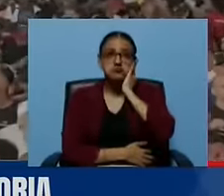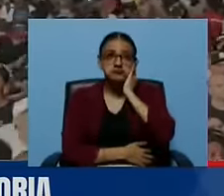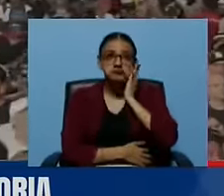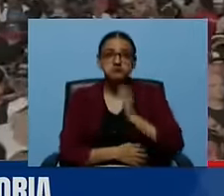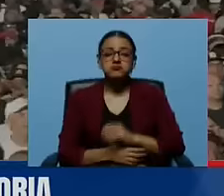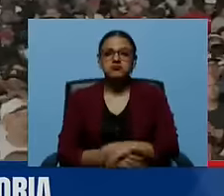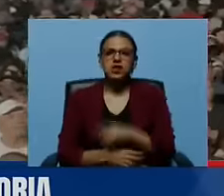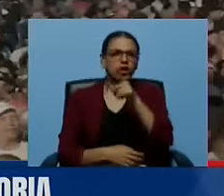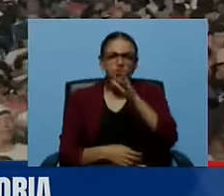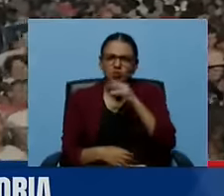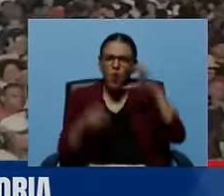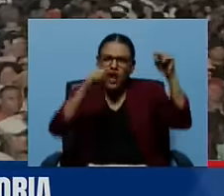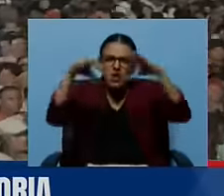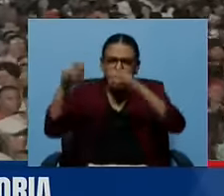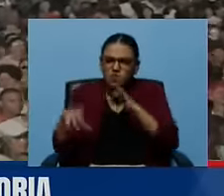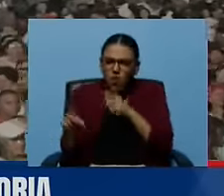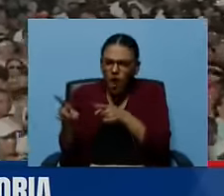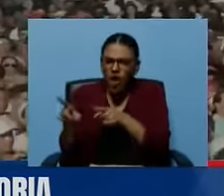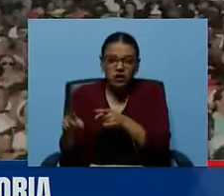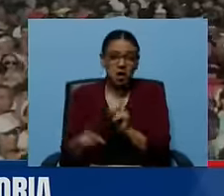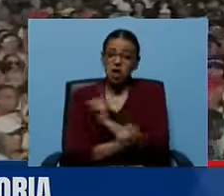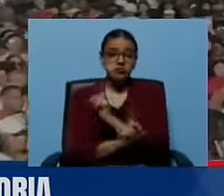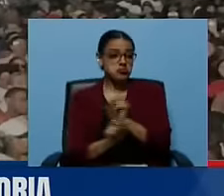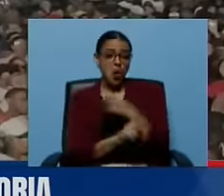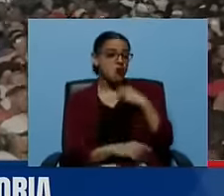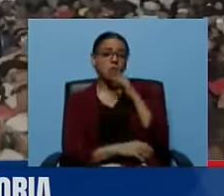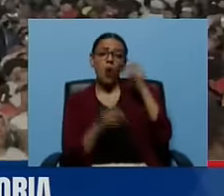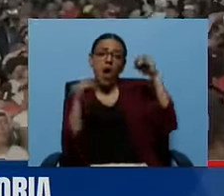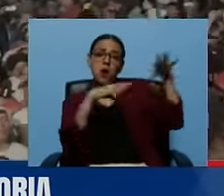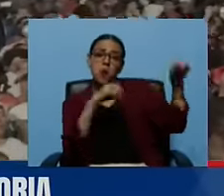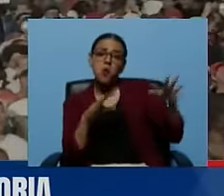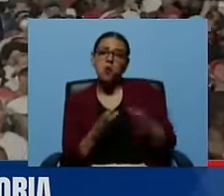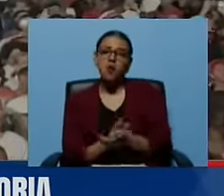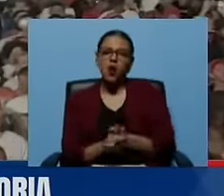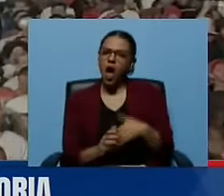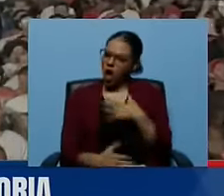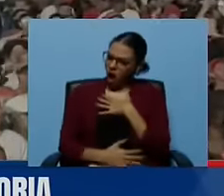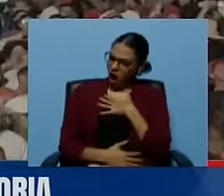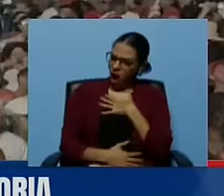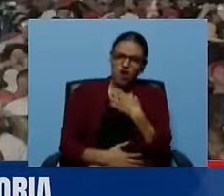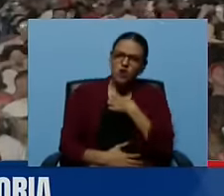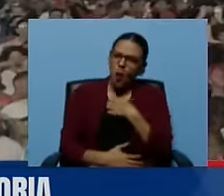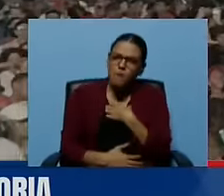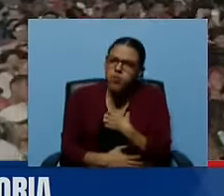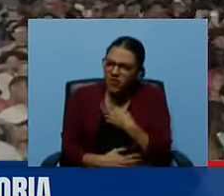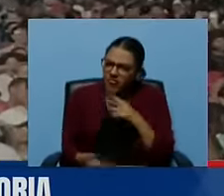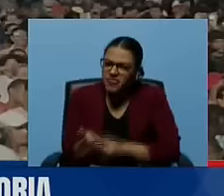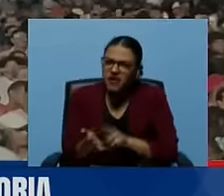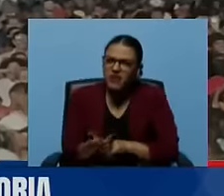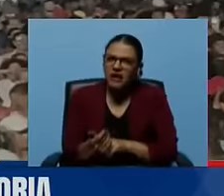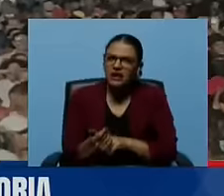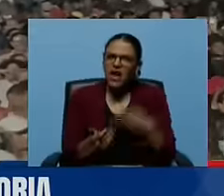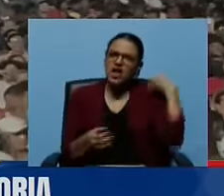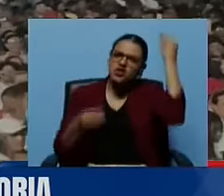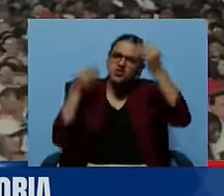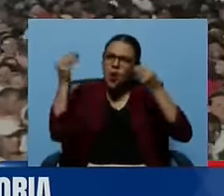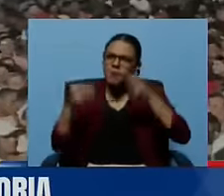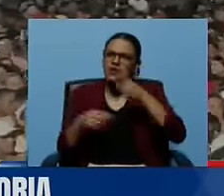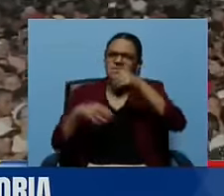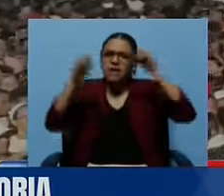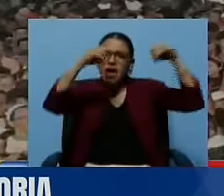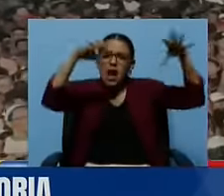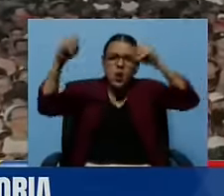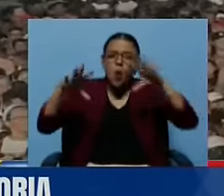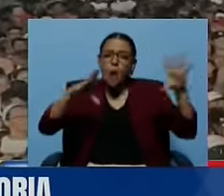¿y tú no tienes luz? No, no puede ser. Yo creía que esto era solo contra